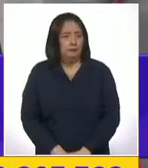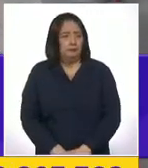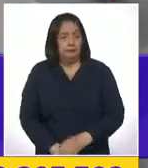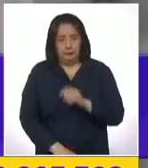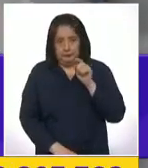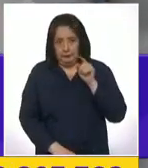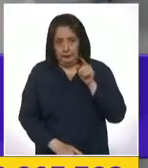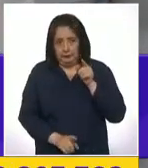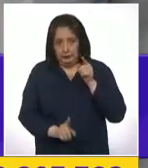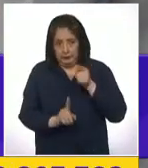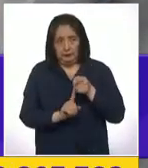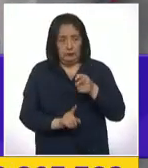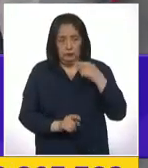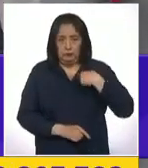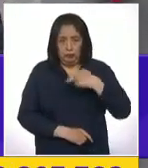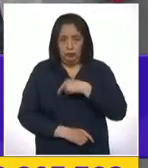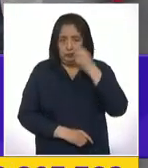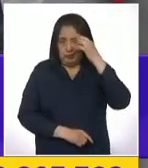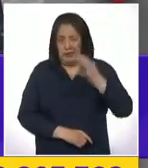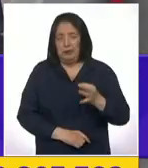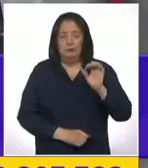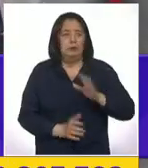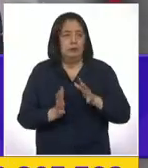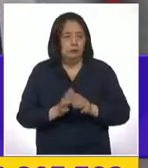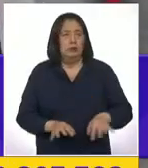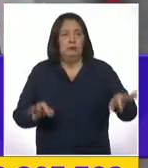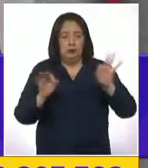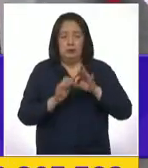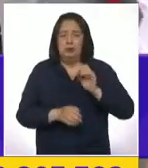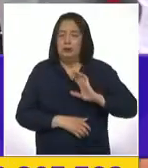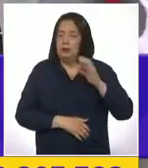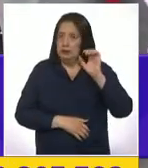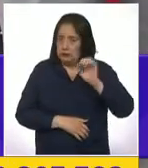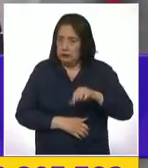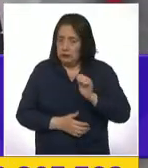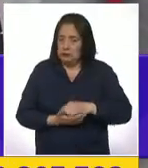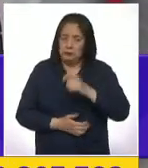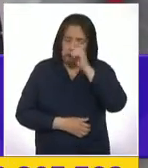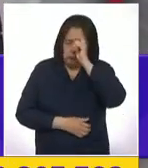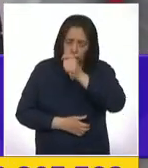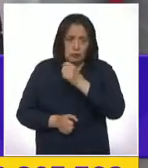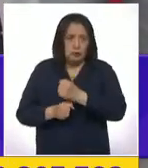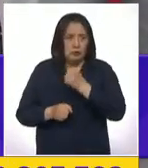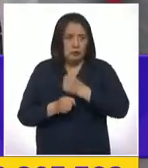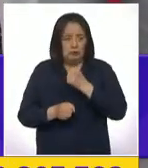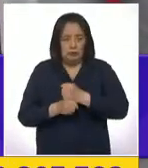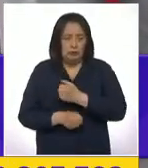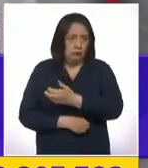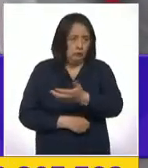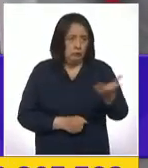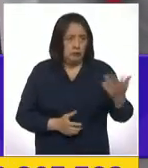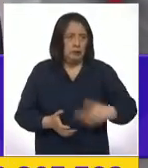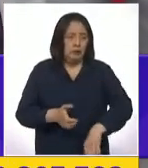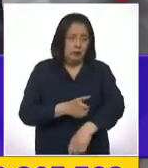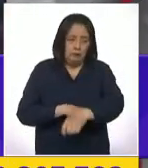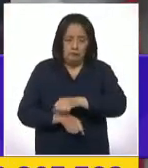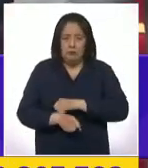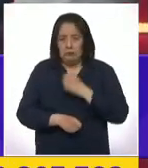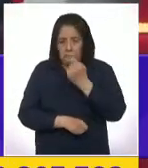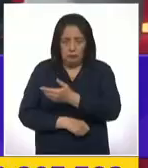Eso creemos importante, compañeros, reconocer el trabajo que vienen haciendo ustedes y el esfuerzo que hacen